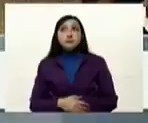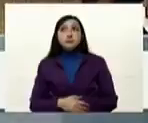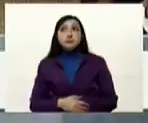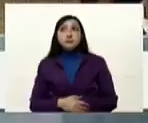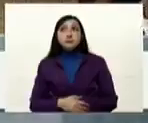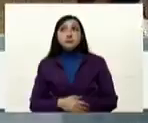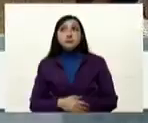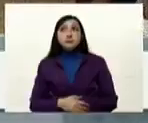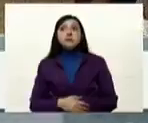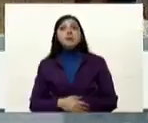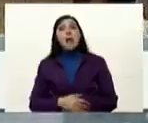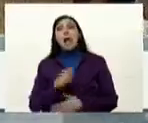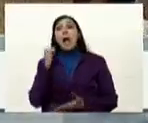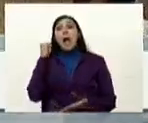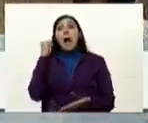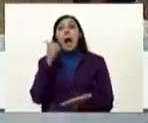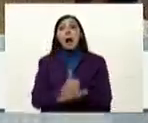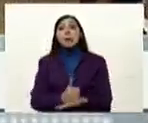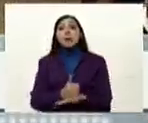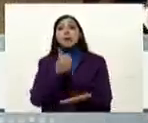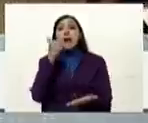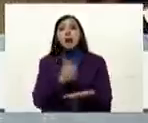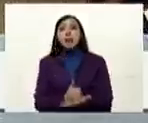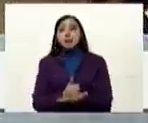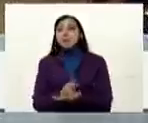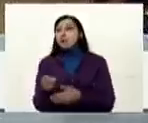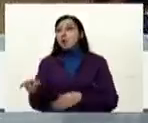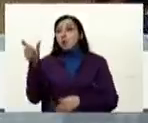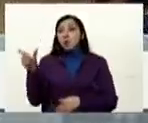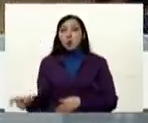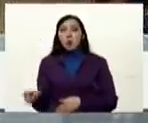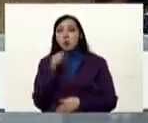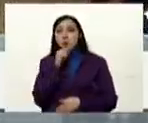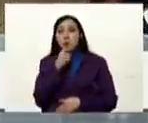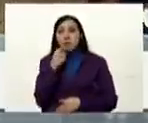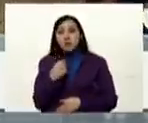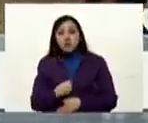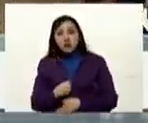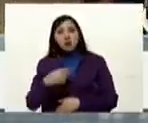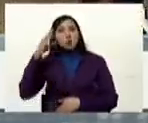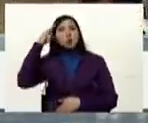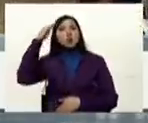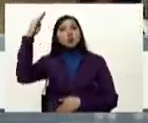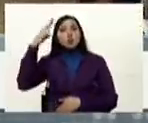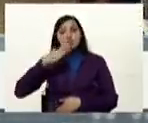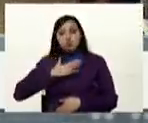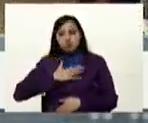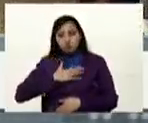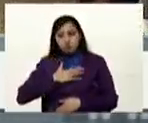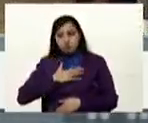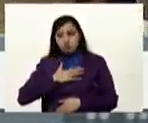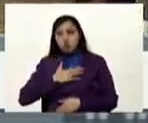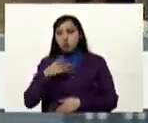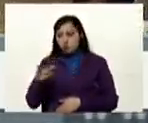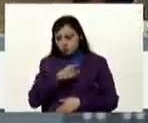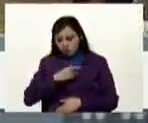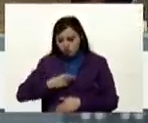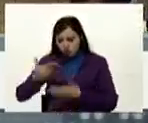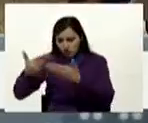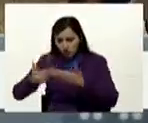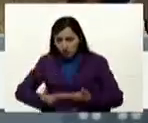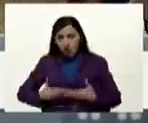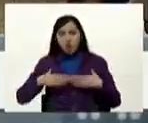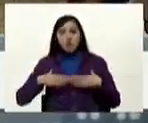María, amén, amén, amén, María. Que Dios me dé todo lo que tú me deseas,